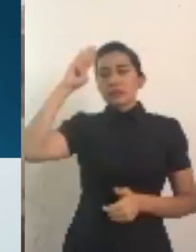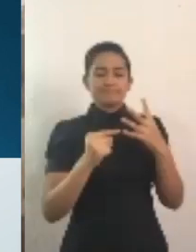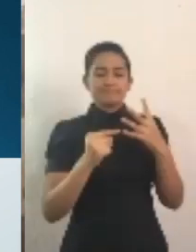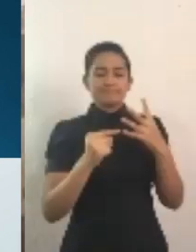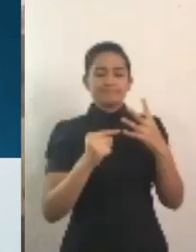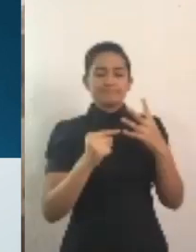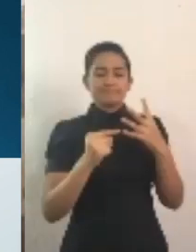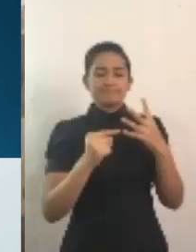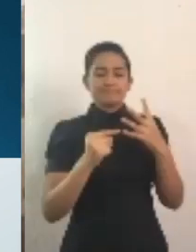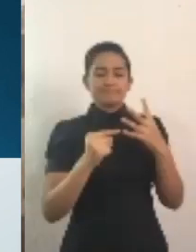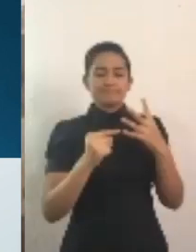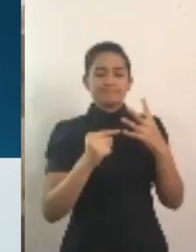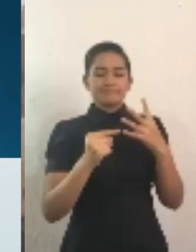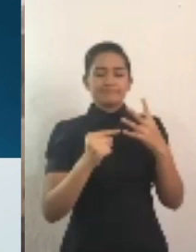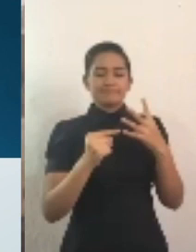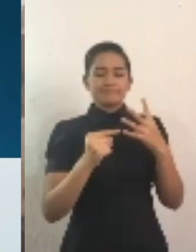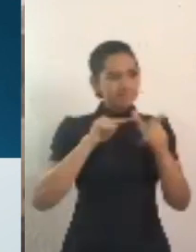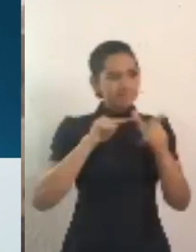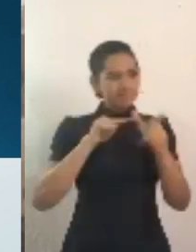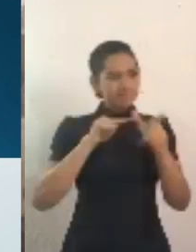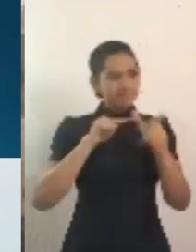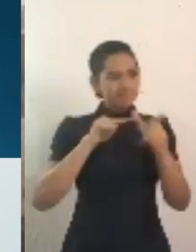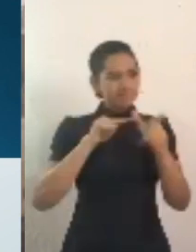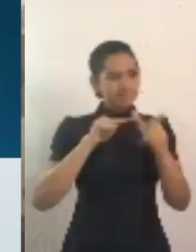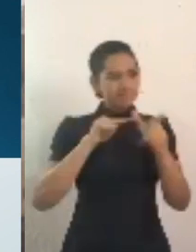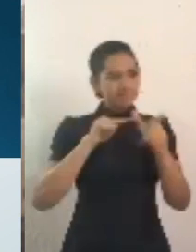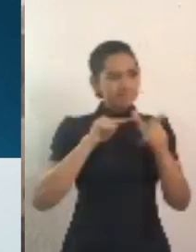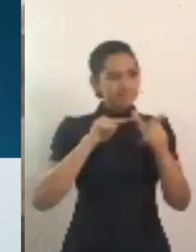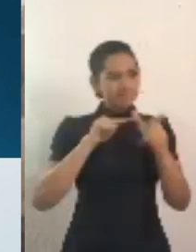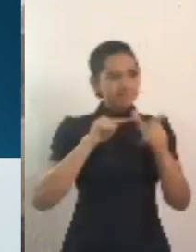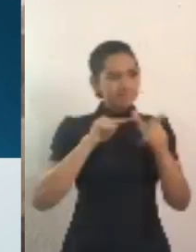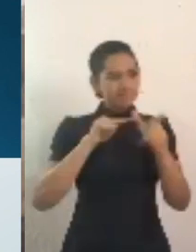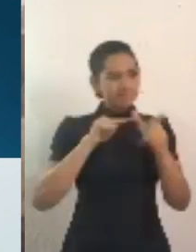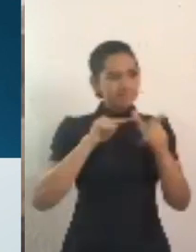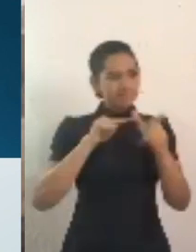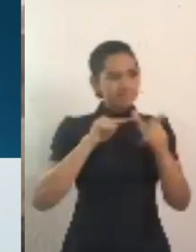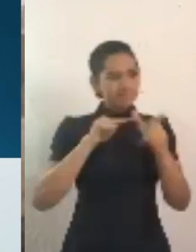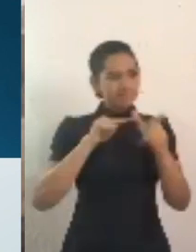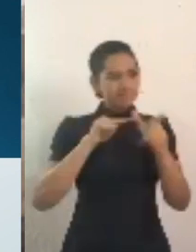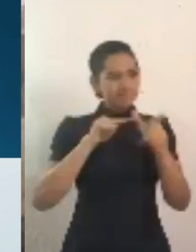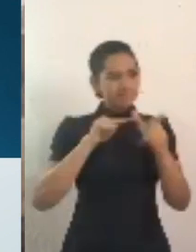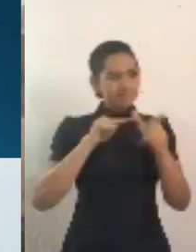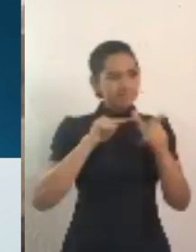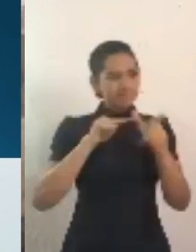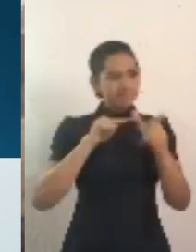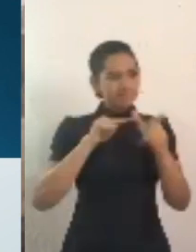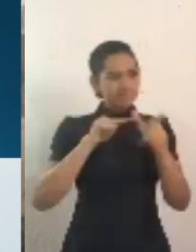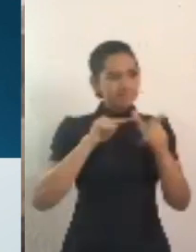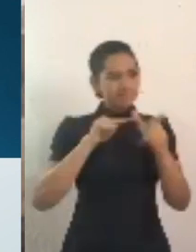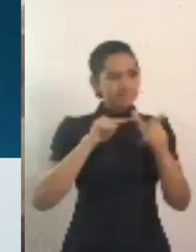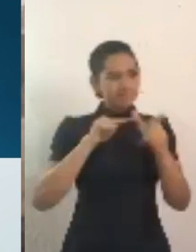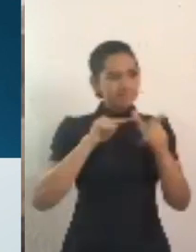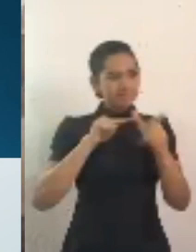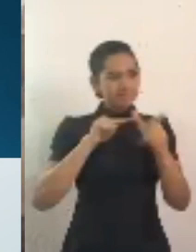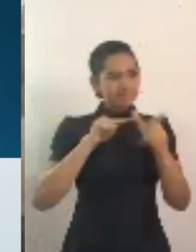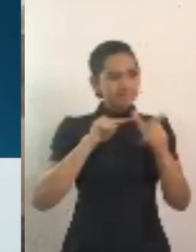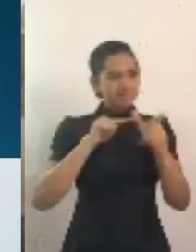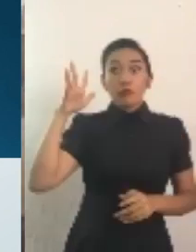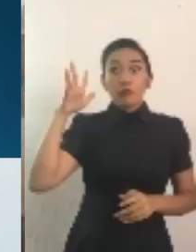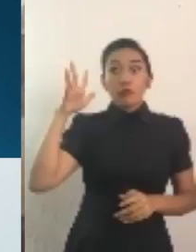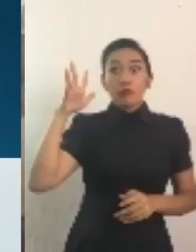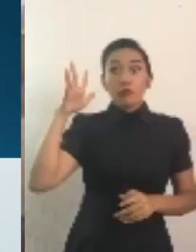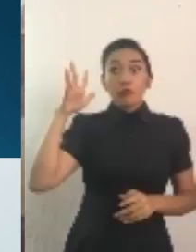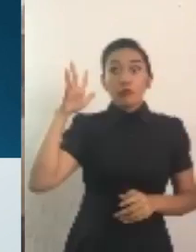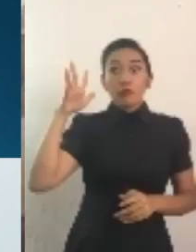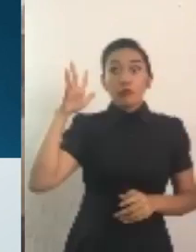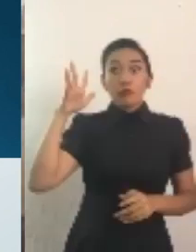adaptarnos a que esto puede volver a ocurrir y tenemos que estar preparados. Y la otra cosa que va a ocurrir es que